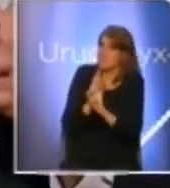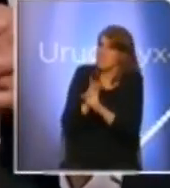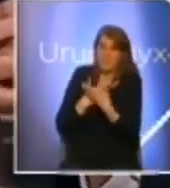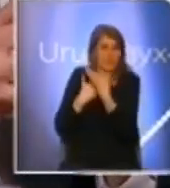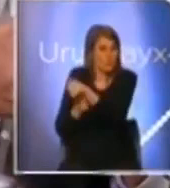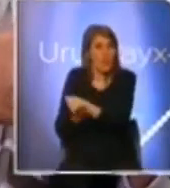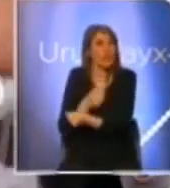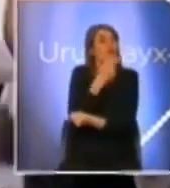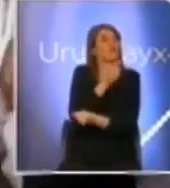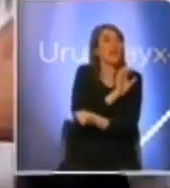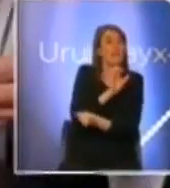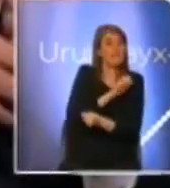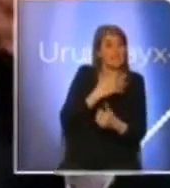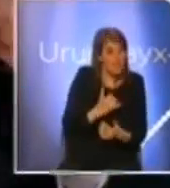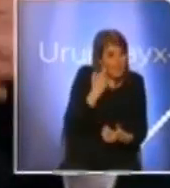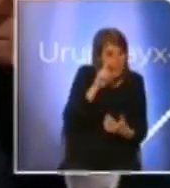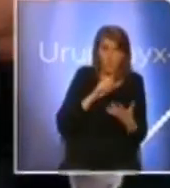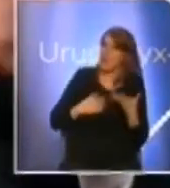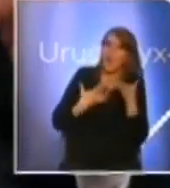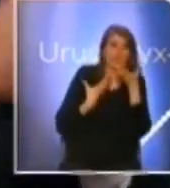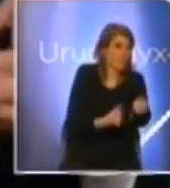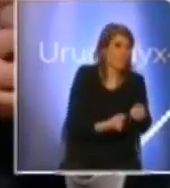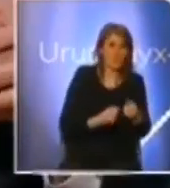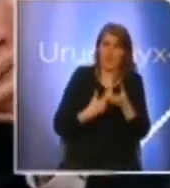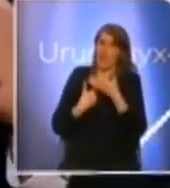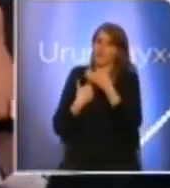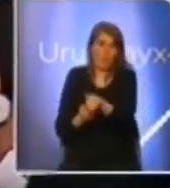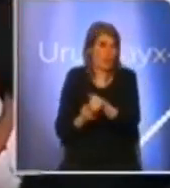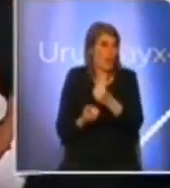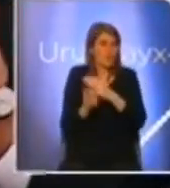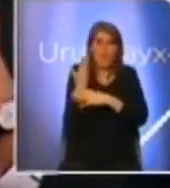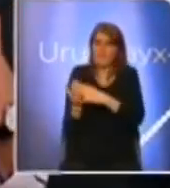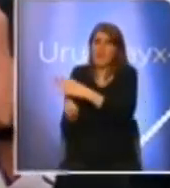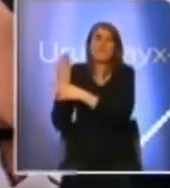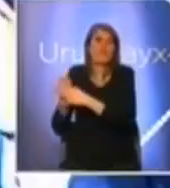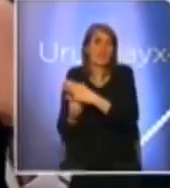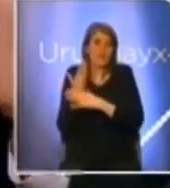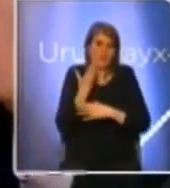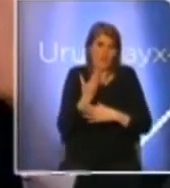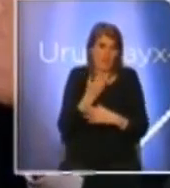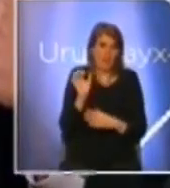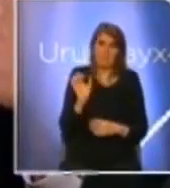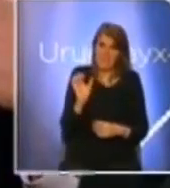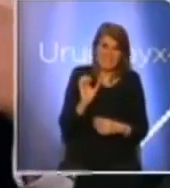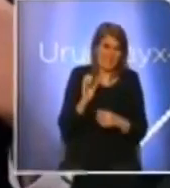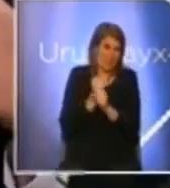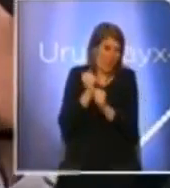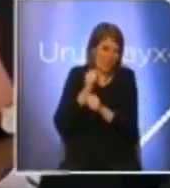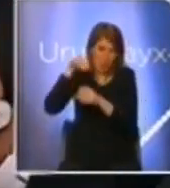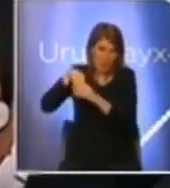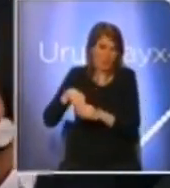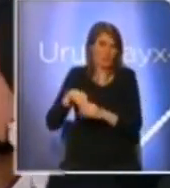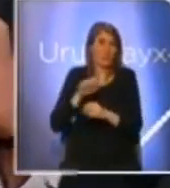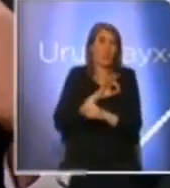generar, salidas y que esas ideas se expresen en nuevas empresas. Pero también tenemos que ir a proyectos